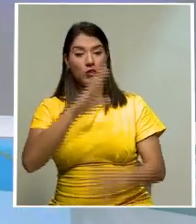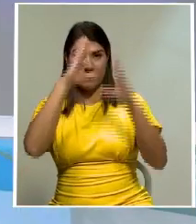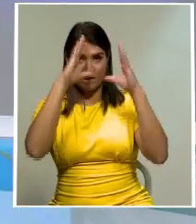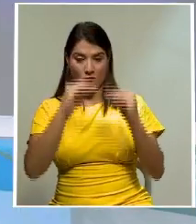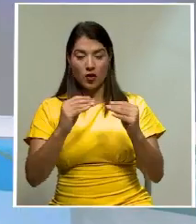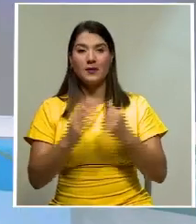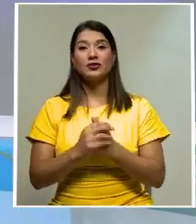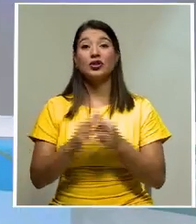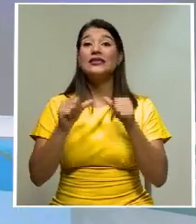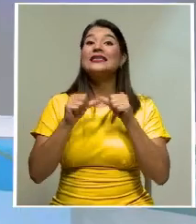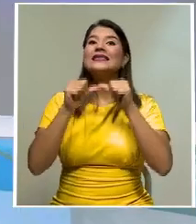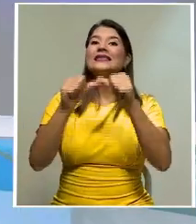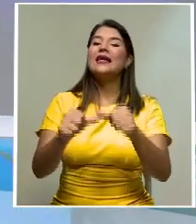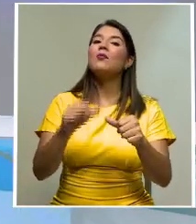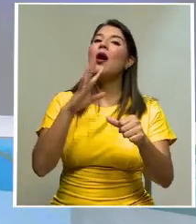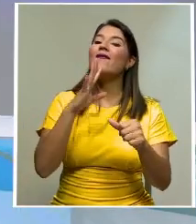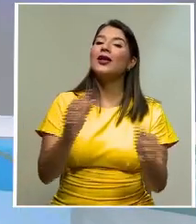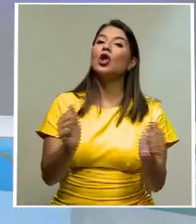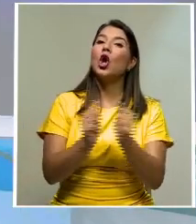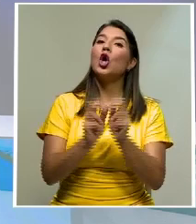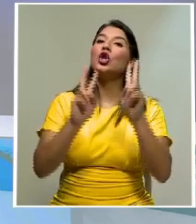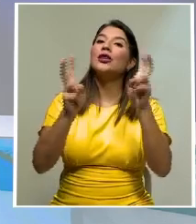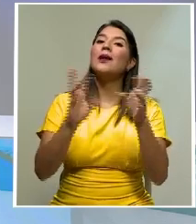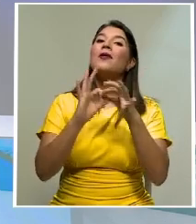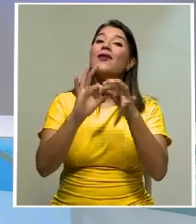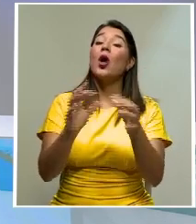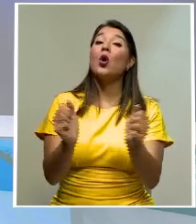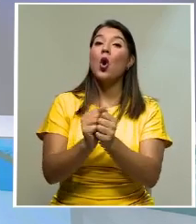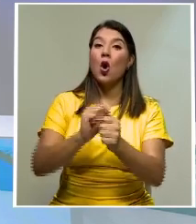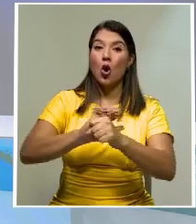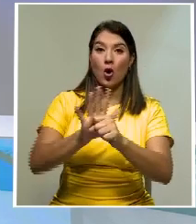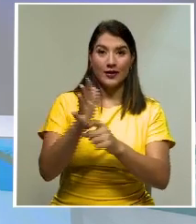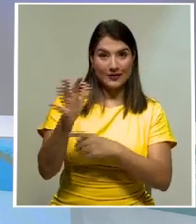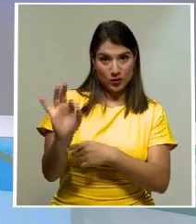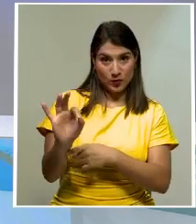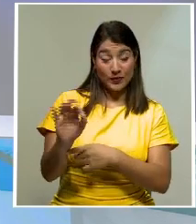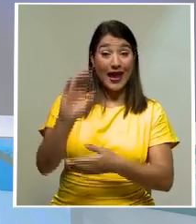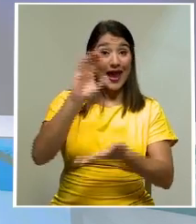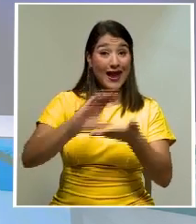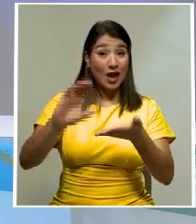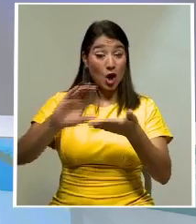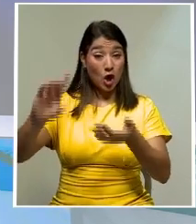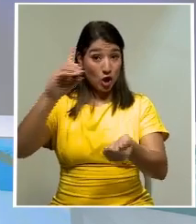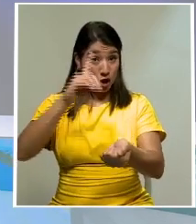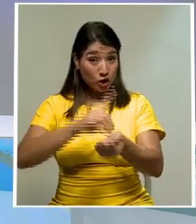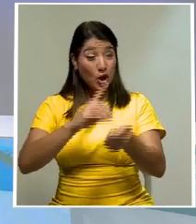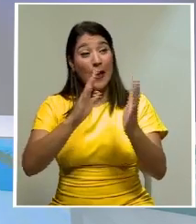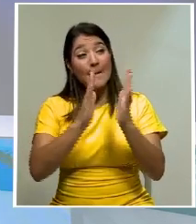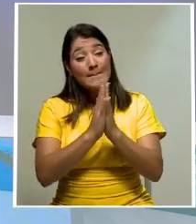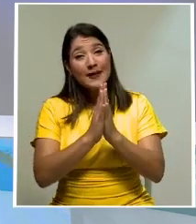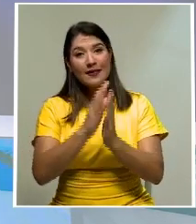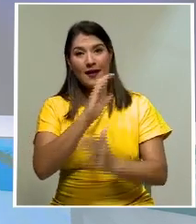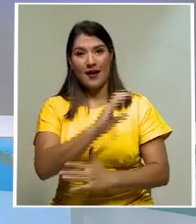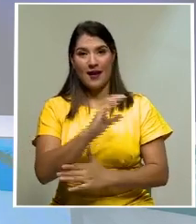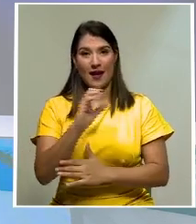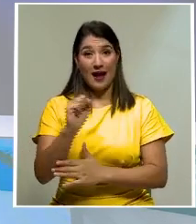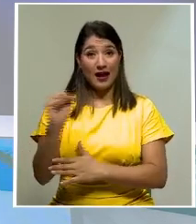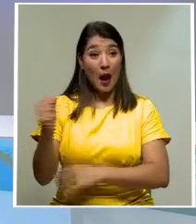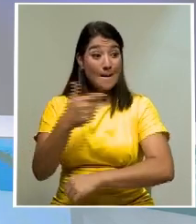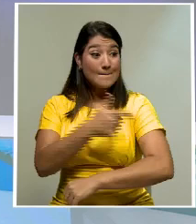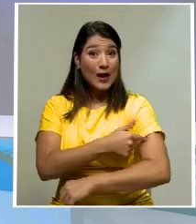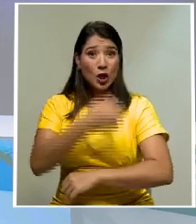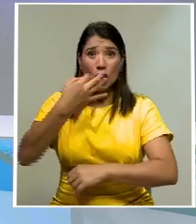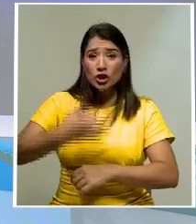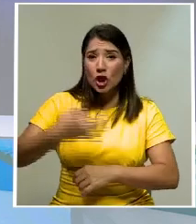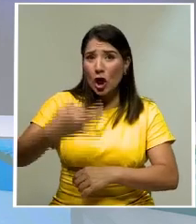temas que tienen que ver con la COVID-19, porque mientras que el Colegio de Médicos le pide a las autoridades de la Caja vacunar todos los días en